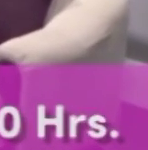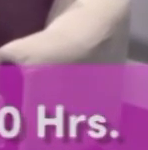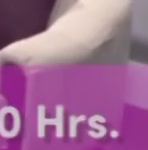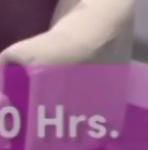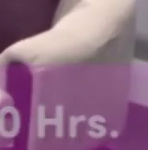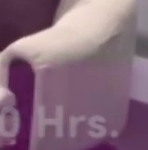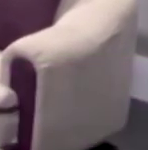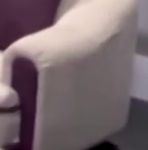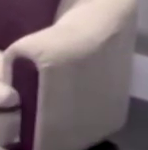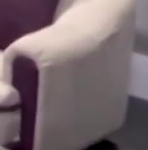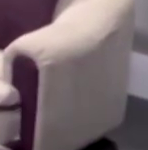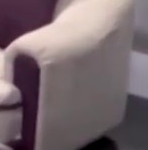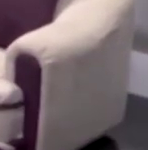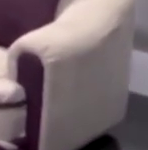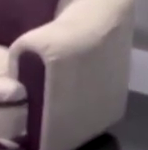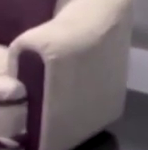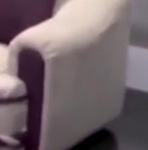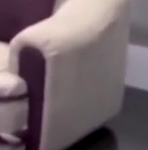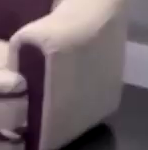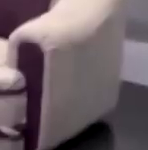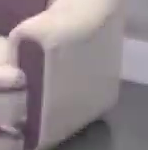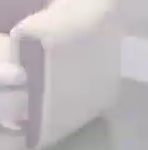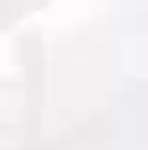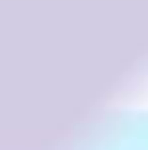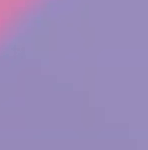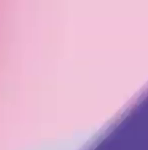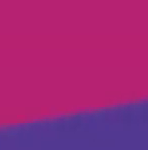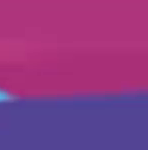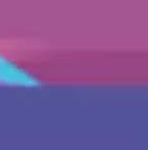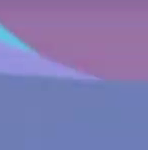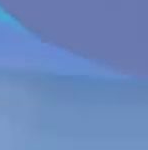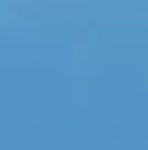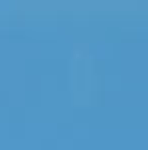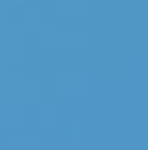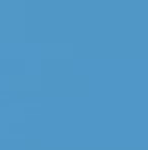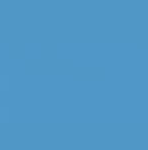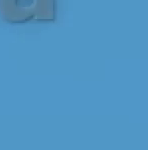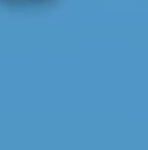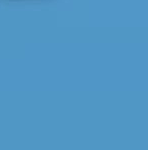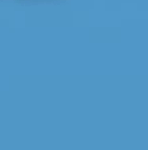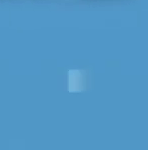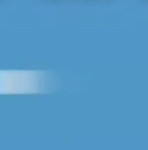las 2 de la tarde por la señal de Tlaxcala Televisión.